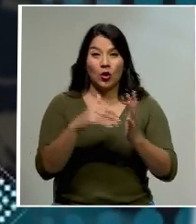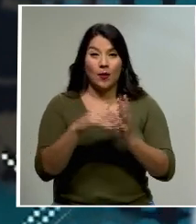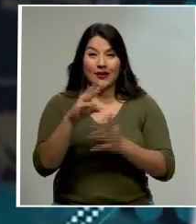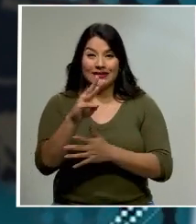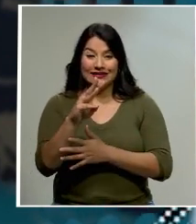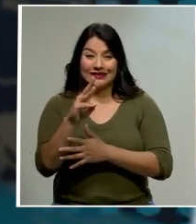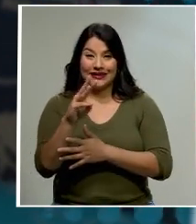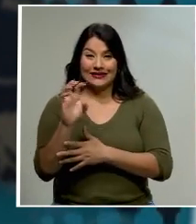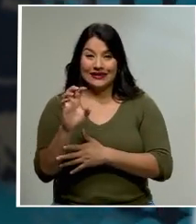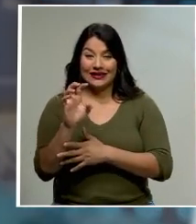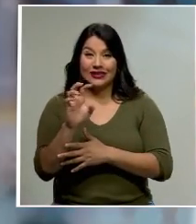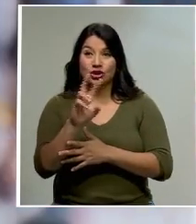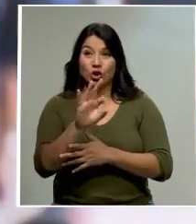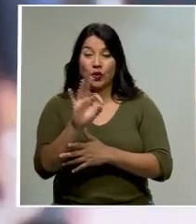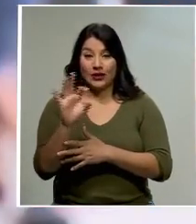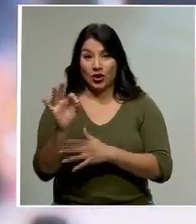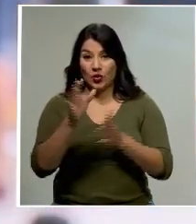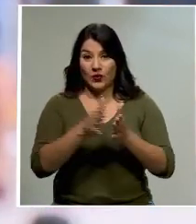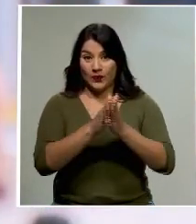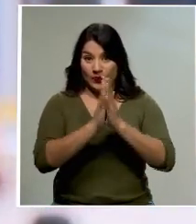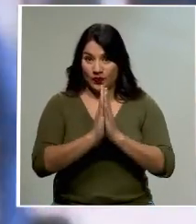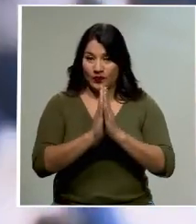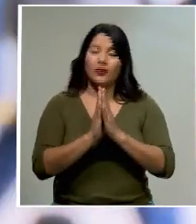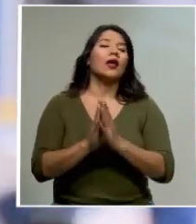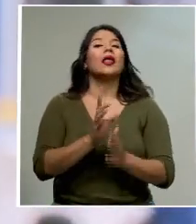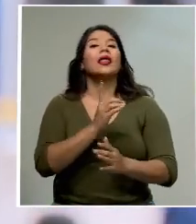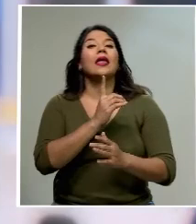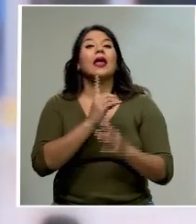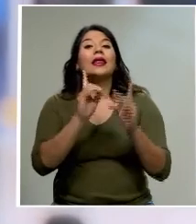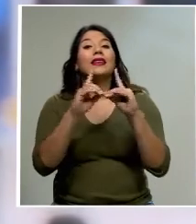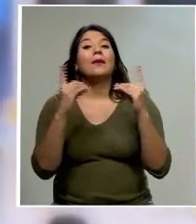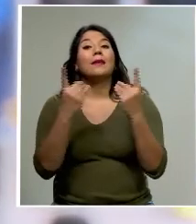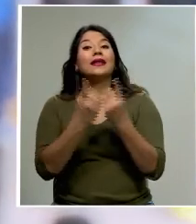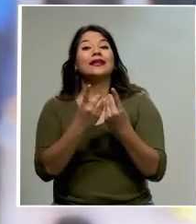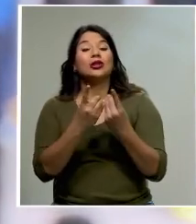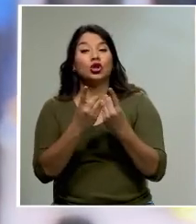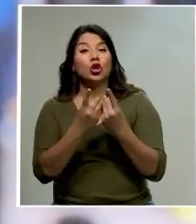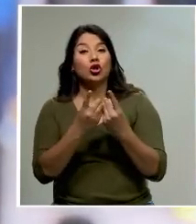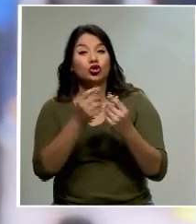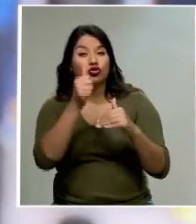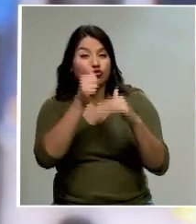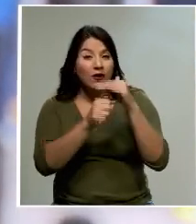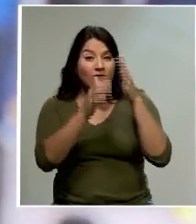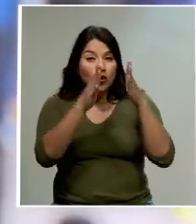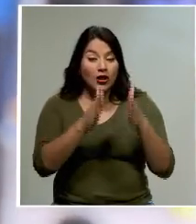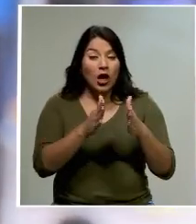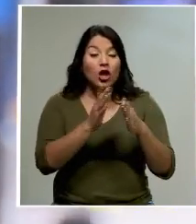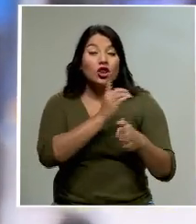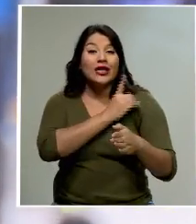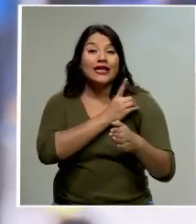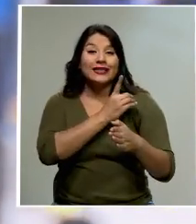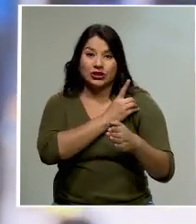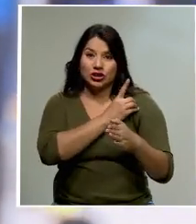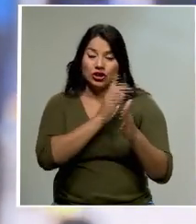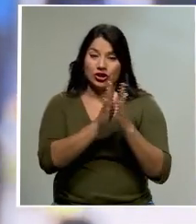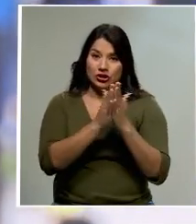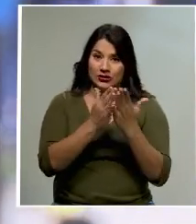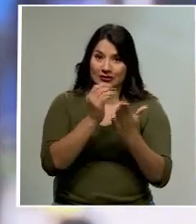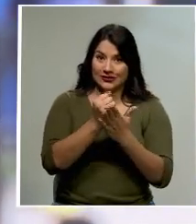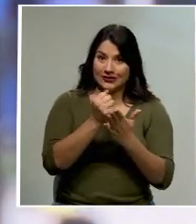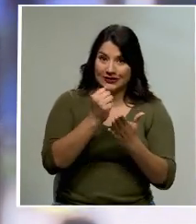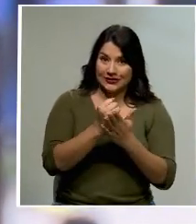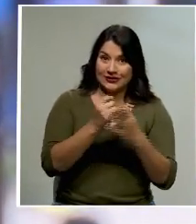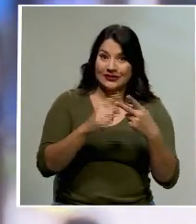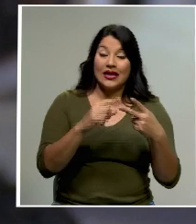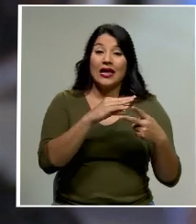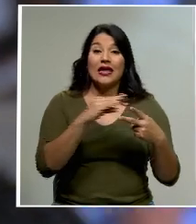5,699 solicitudes. En la unidad de refugiados de la Dirección General de Migración y Extranjería, previendo el incremento de solicitudes y además para atender los